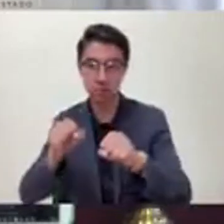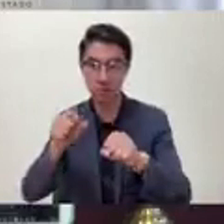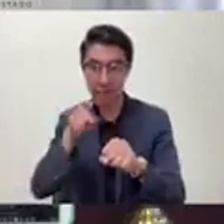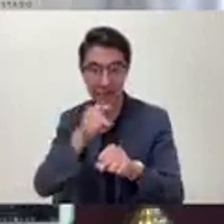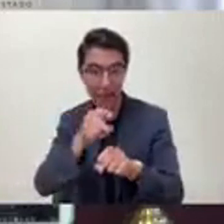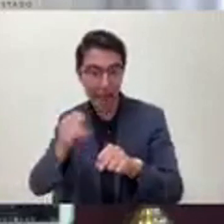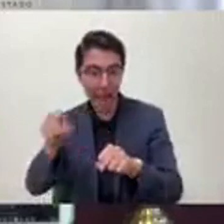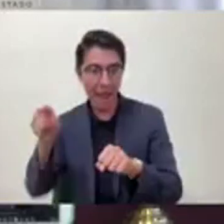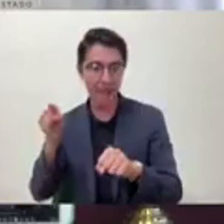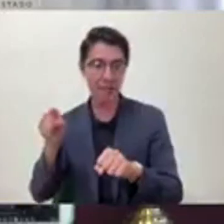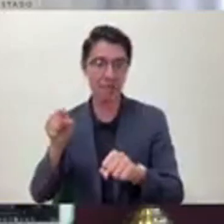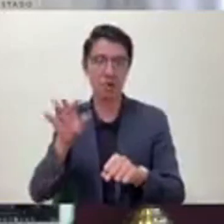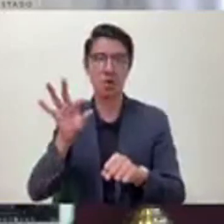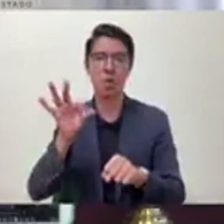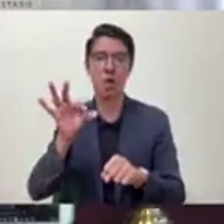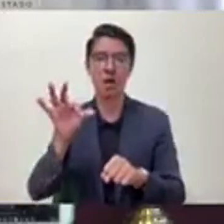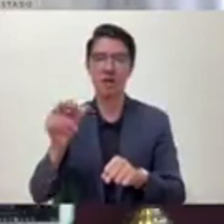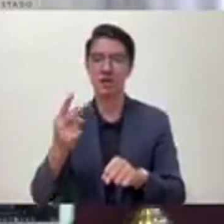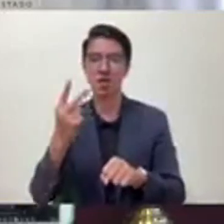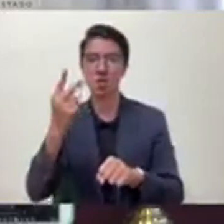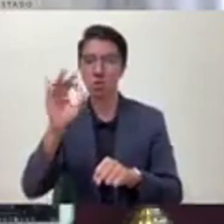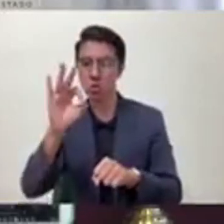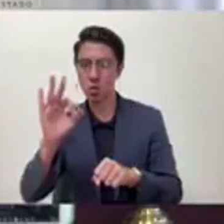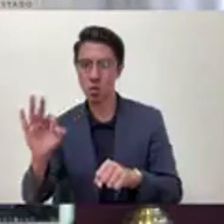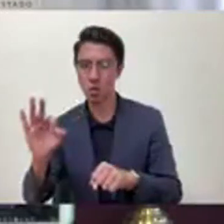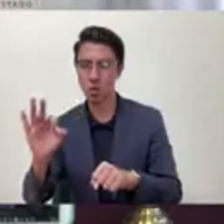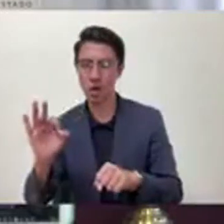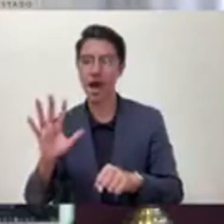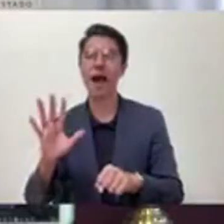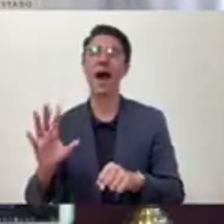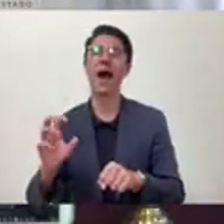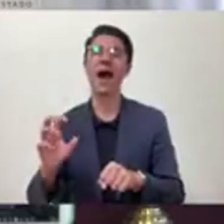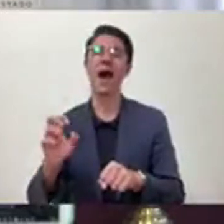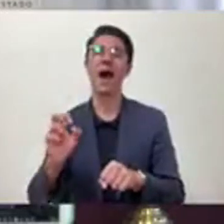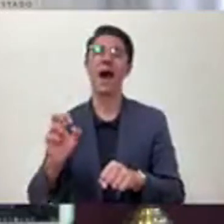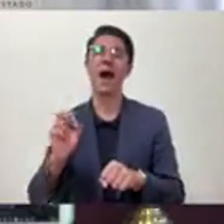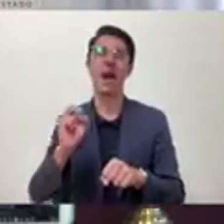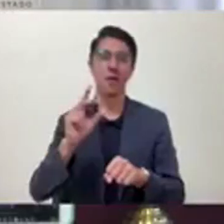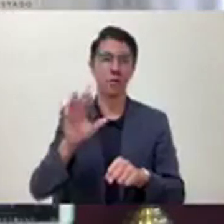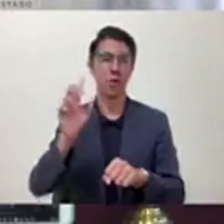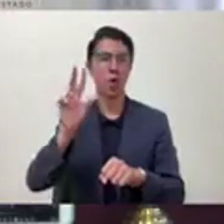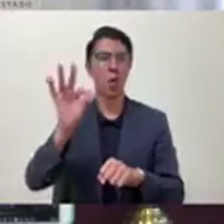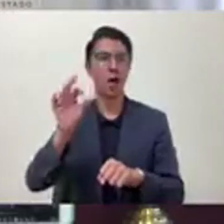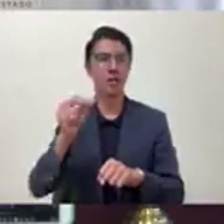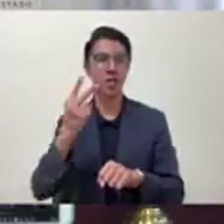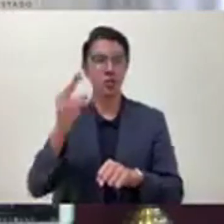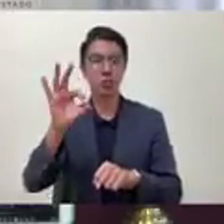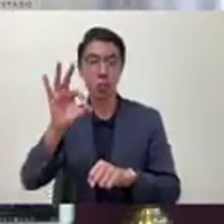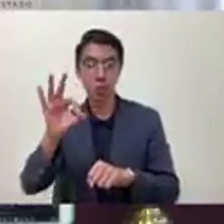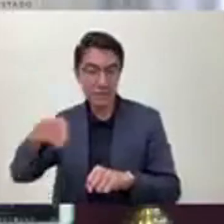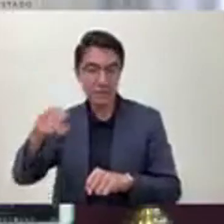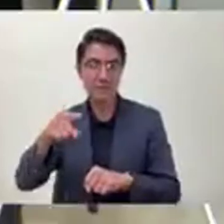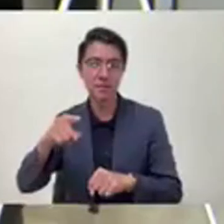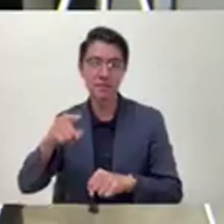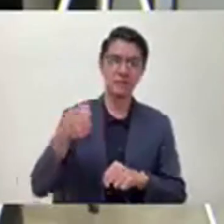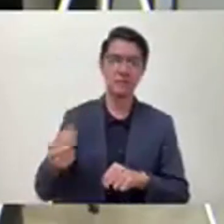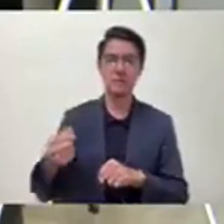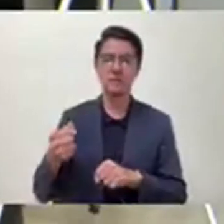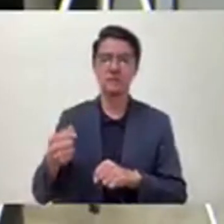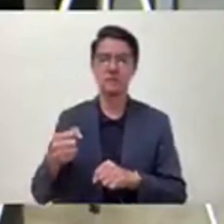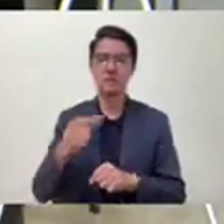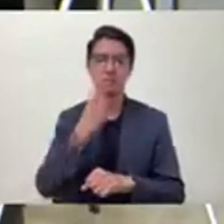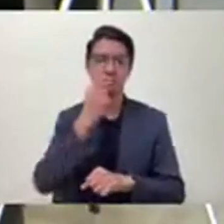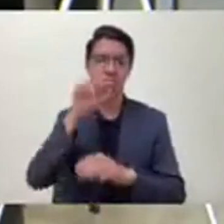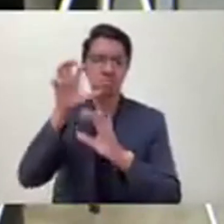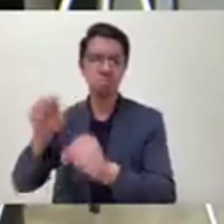42 por son de delito de narcomenudeo y y y también eh hablaba usted de de que ya no se les